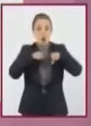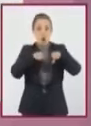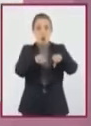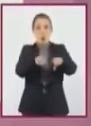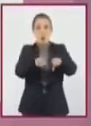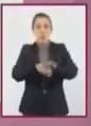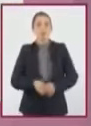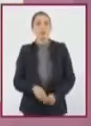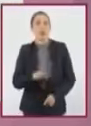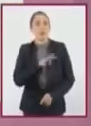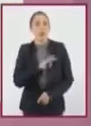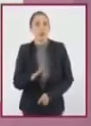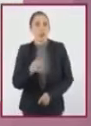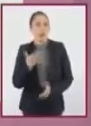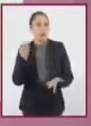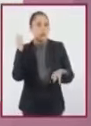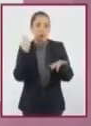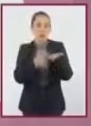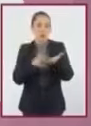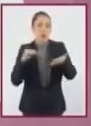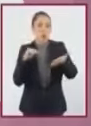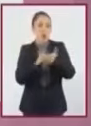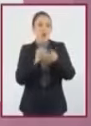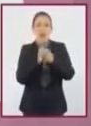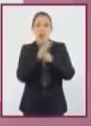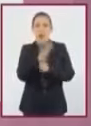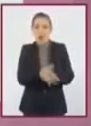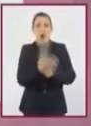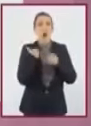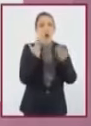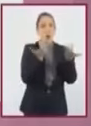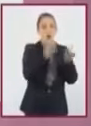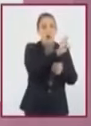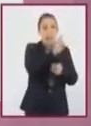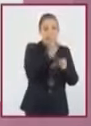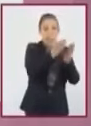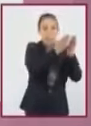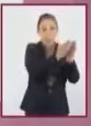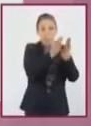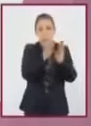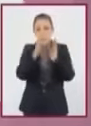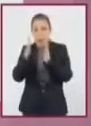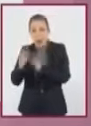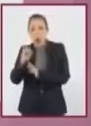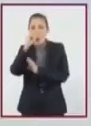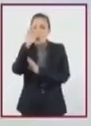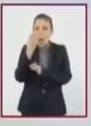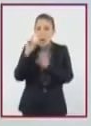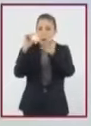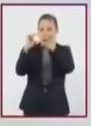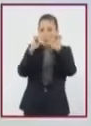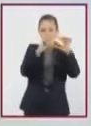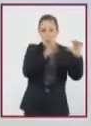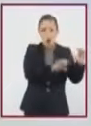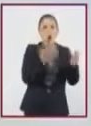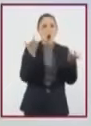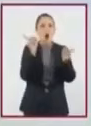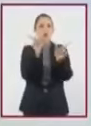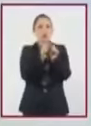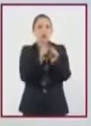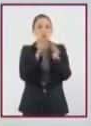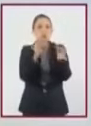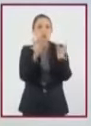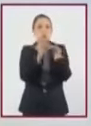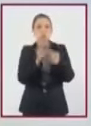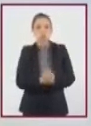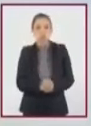simultáneos. Puede contener información cronológica, imágenes y textos breves. Para ubicar el siglo en el